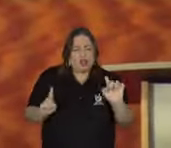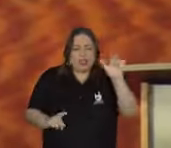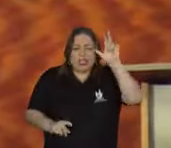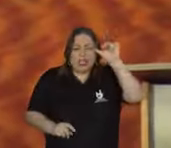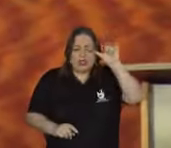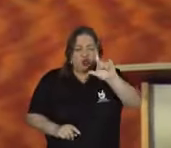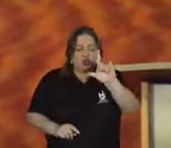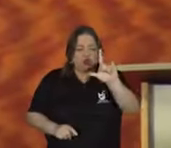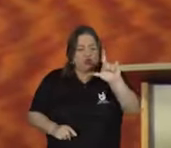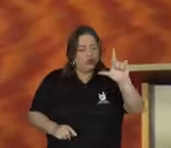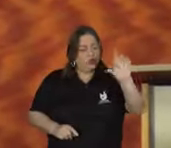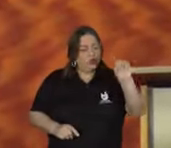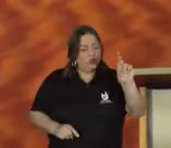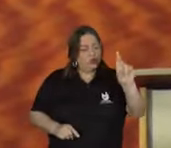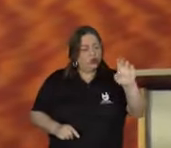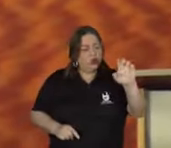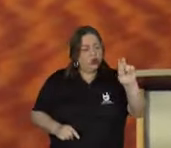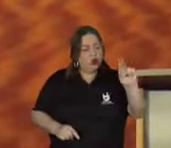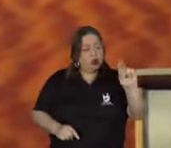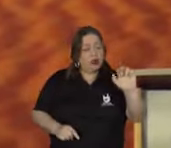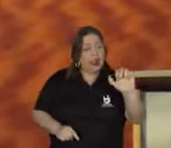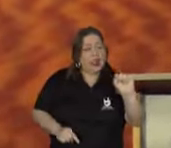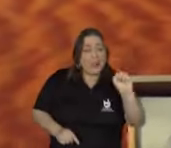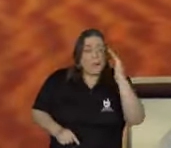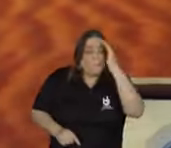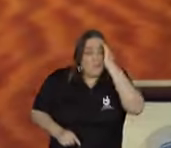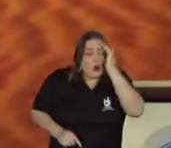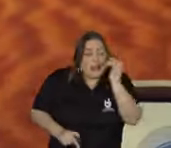ser la tierra que Dios va a utilizar para...